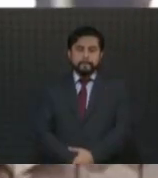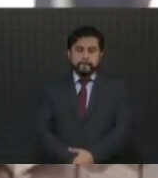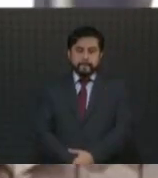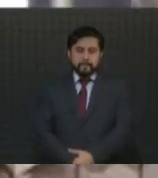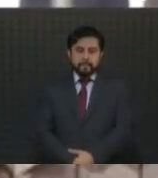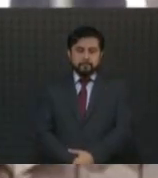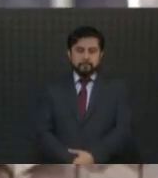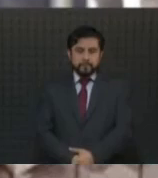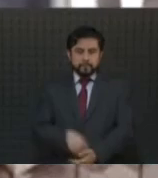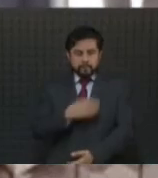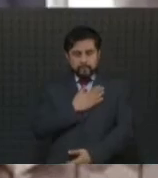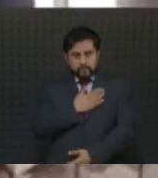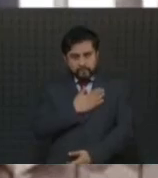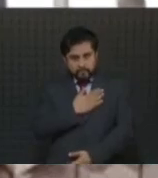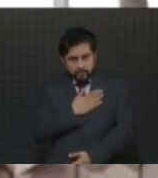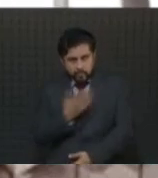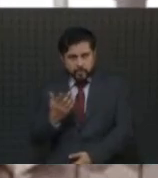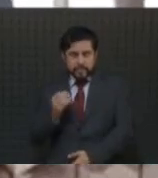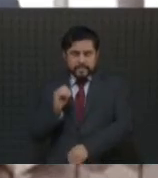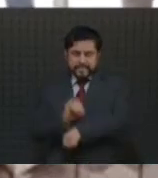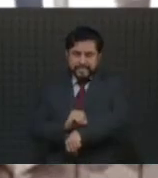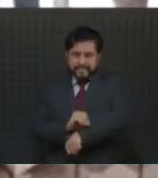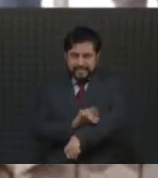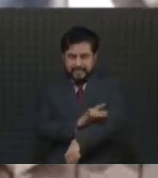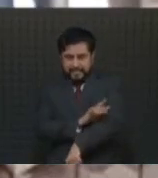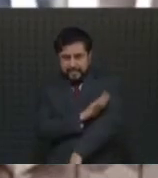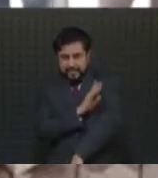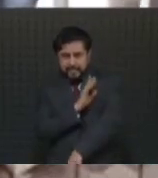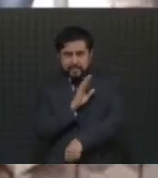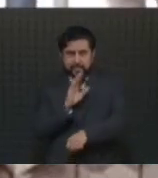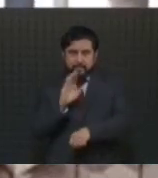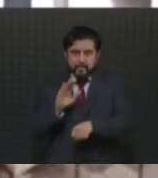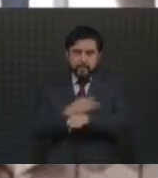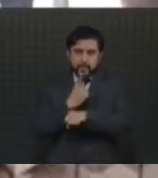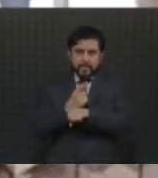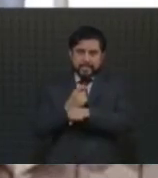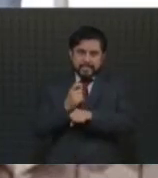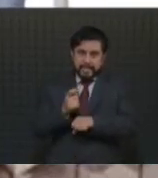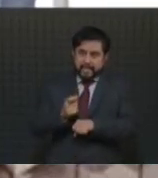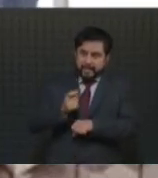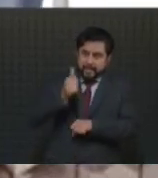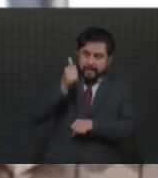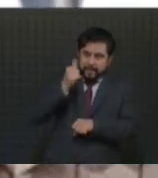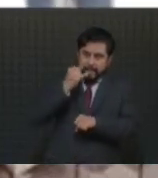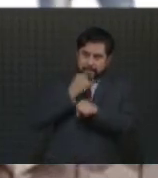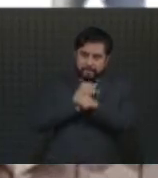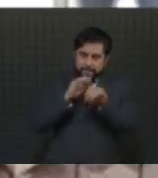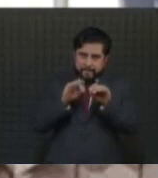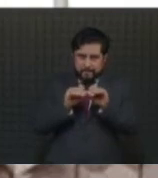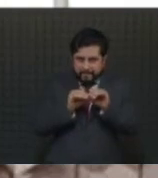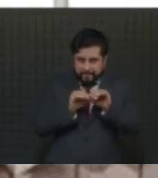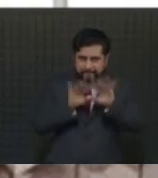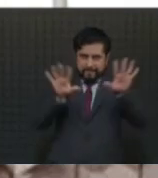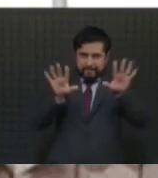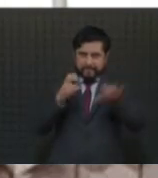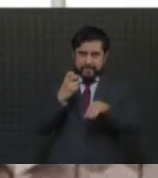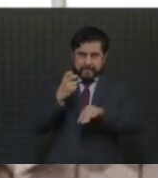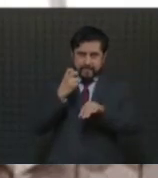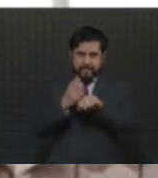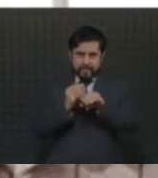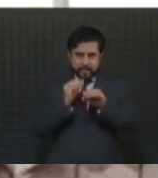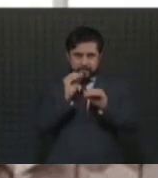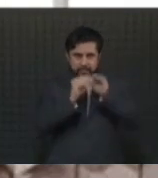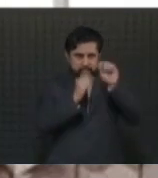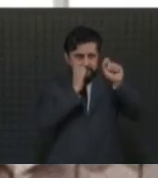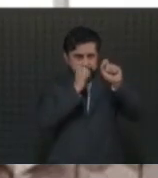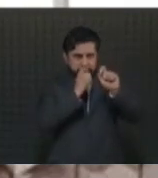Bueno, muy emocionado porque es la primera vez que se hace este anuncio de este monumento y creo que es oportuno en el contexto